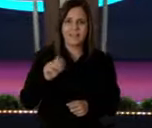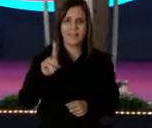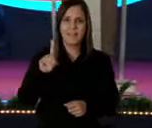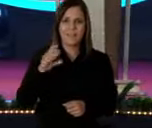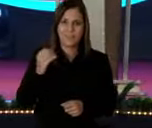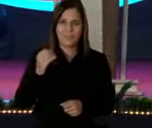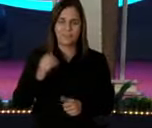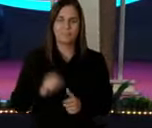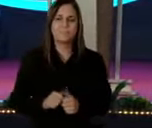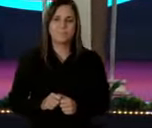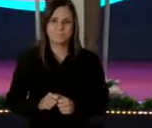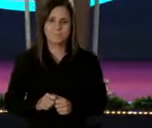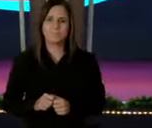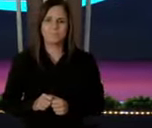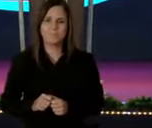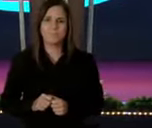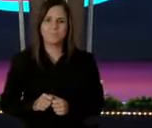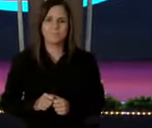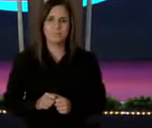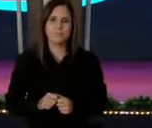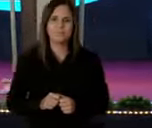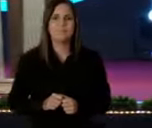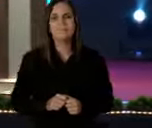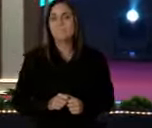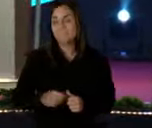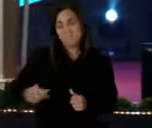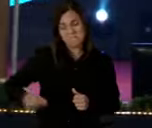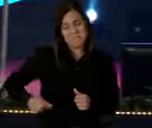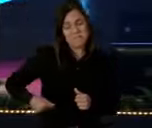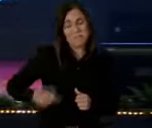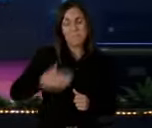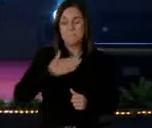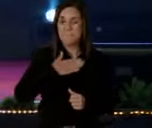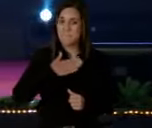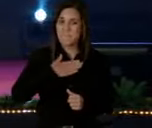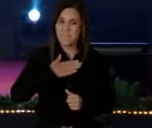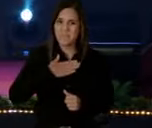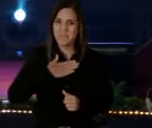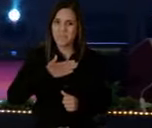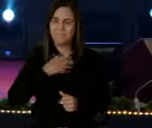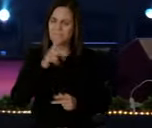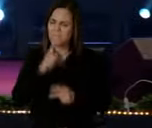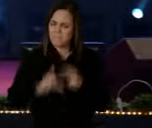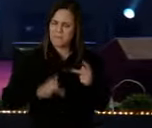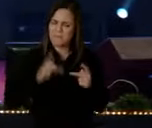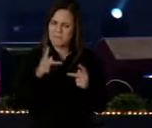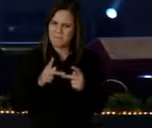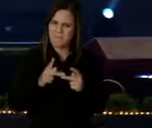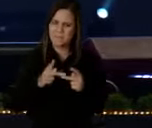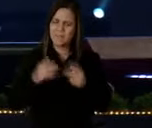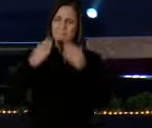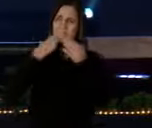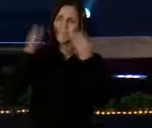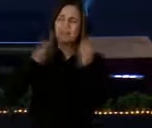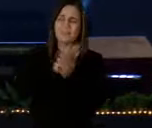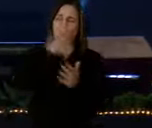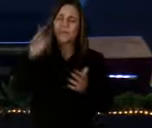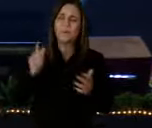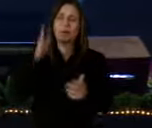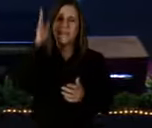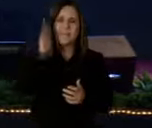20 años. Y ya es mío, no es de nadie más. Y está en perfecto orden para la gloria de Dios. Y si me sale, pues